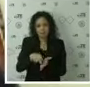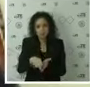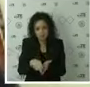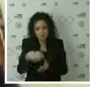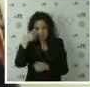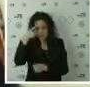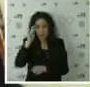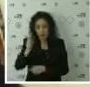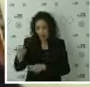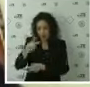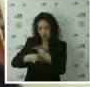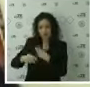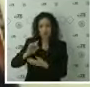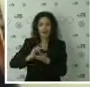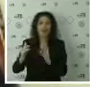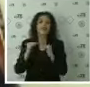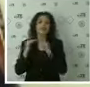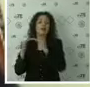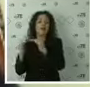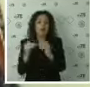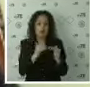democracia.